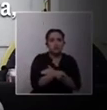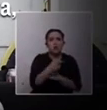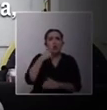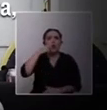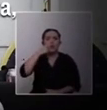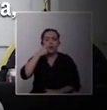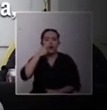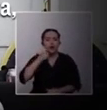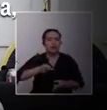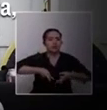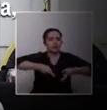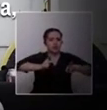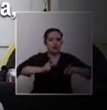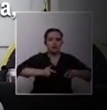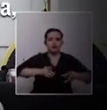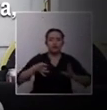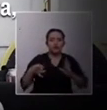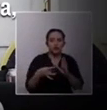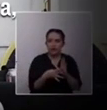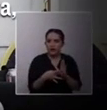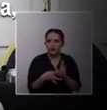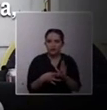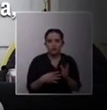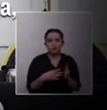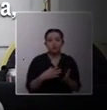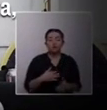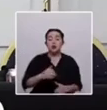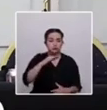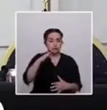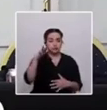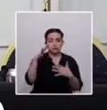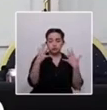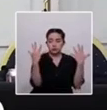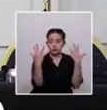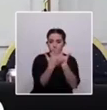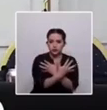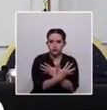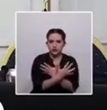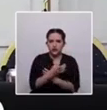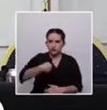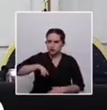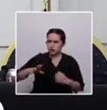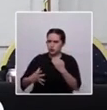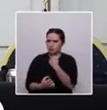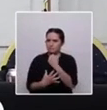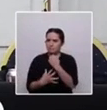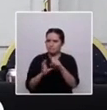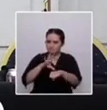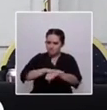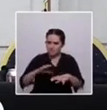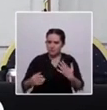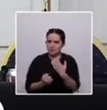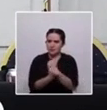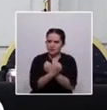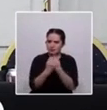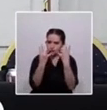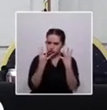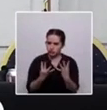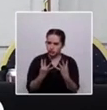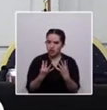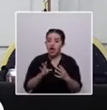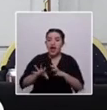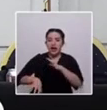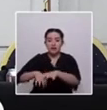la naturaleza, lo que puede incluir responsabilidad penal retroactiva. El 23 dice que los animales son seres sintientes y hasta ahí estamos de